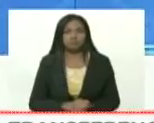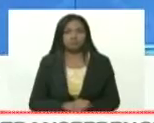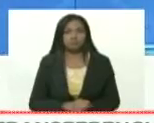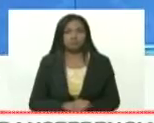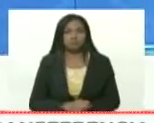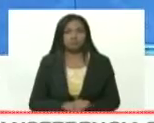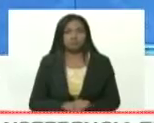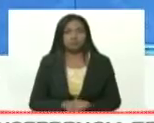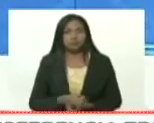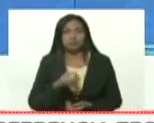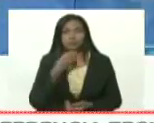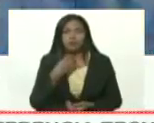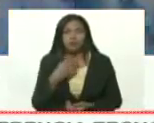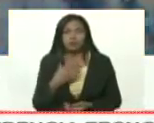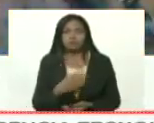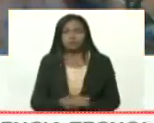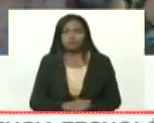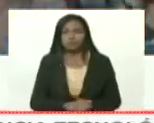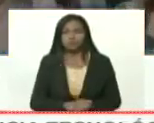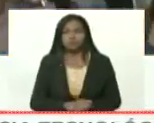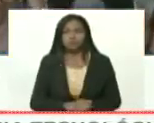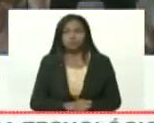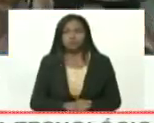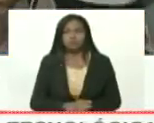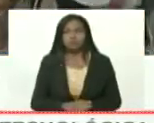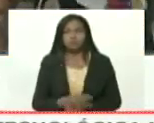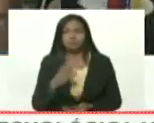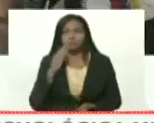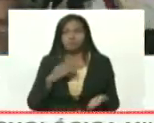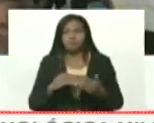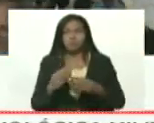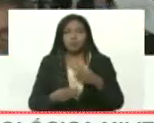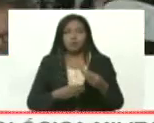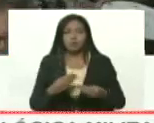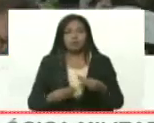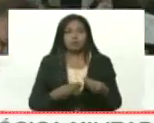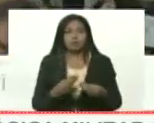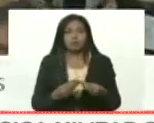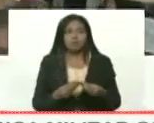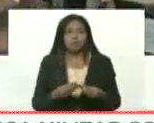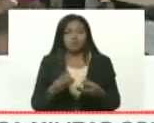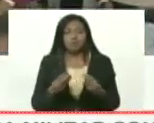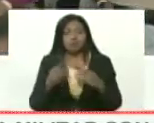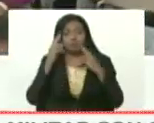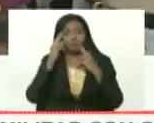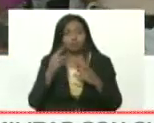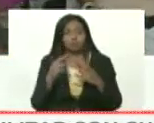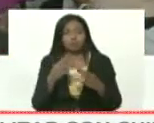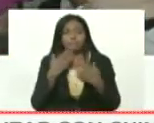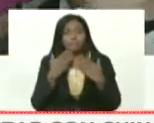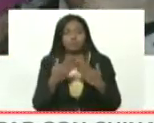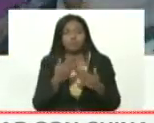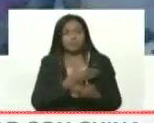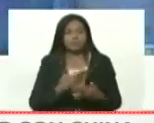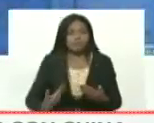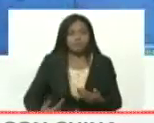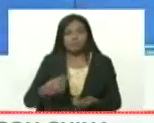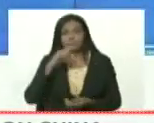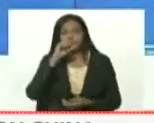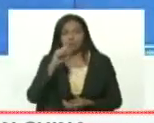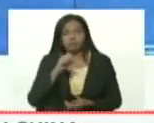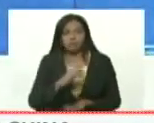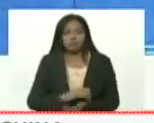bien explicado. Así que vamos a proceder. Muy respetuosamente se solicita al presidente Nicolás